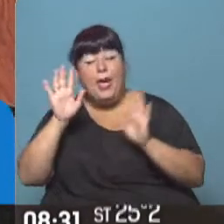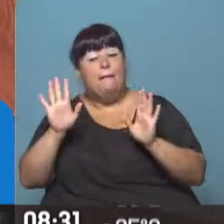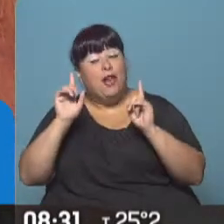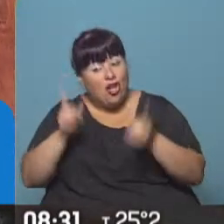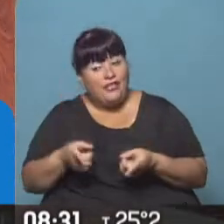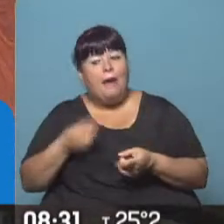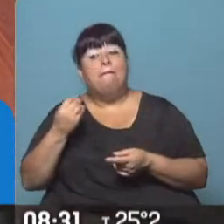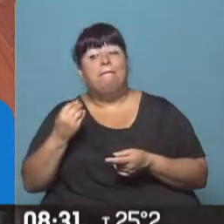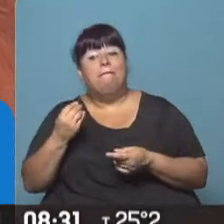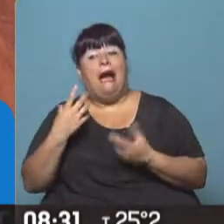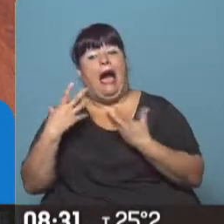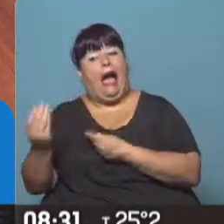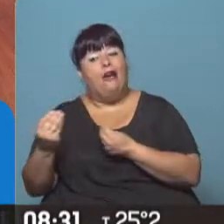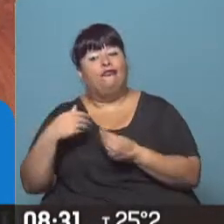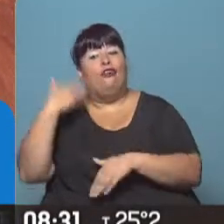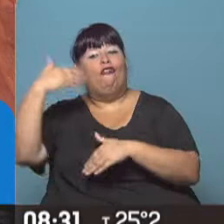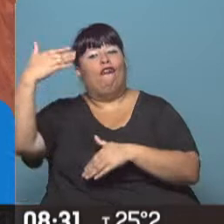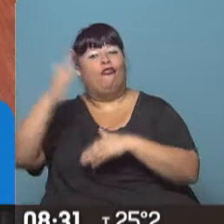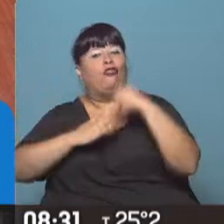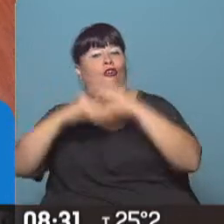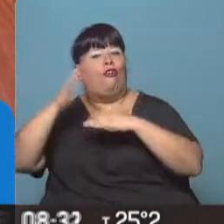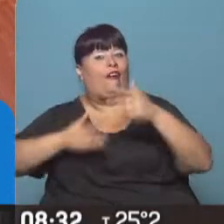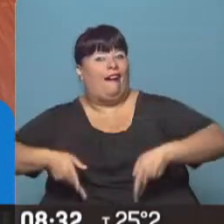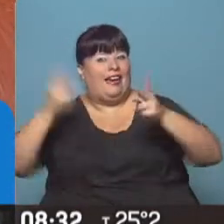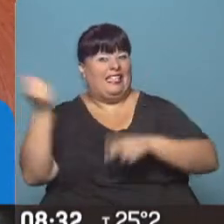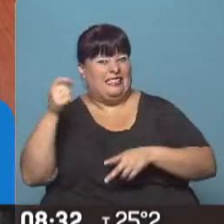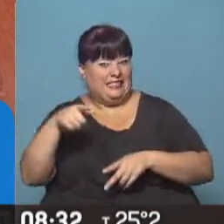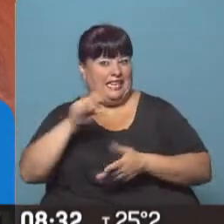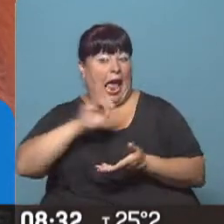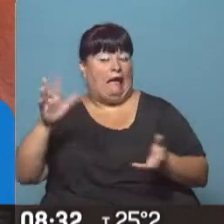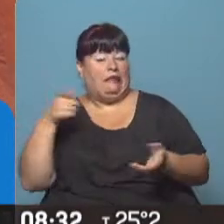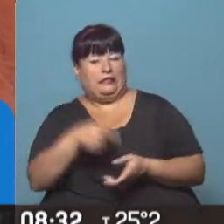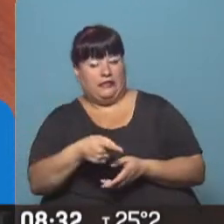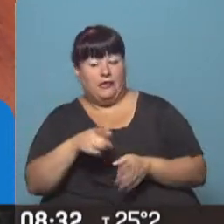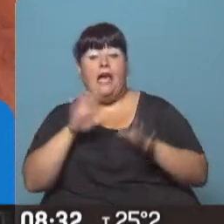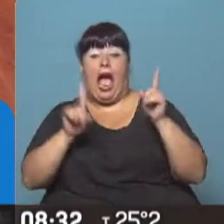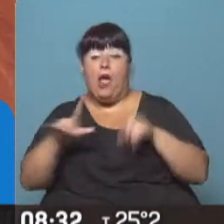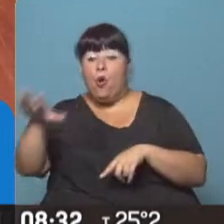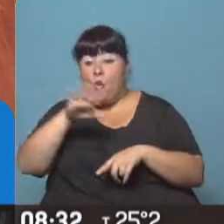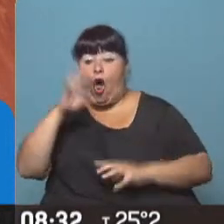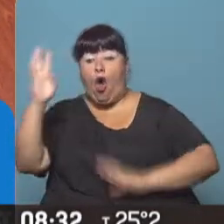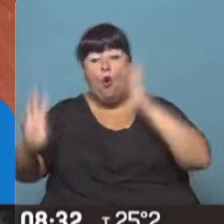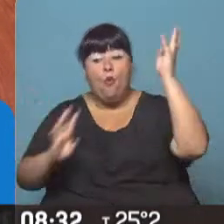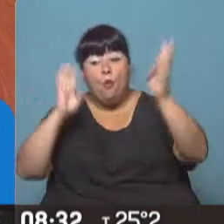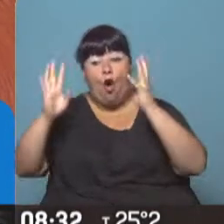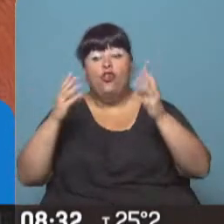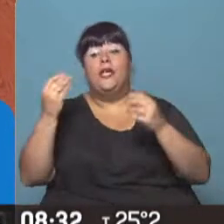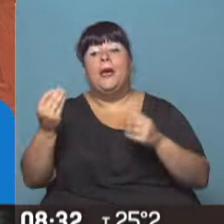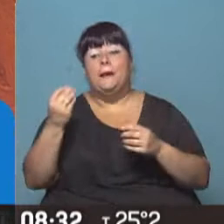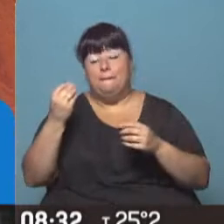muchas veces para favorecer el desarrollo de proyectos inmobiliarios digamos en algunas zonas que están cubiertas de bosques y que para poder